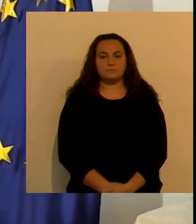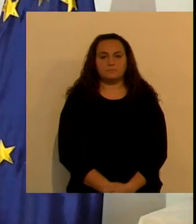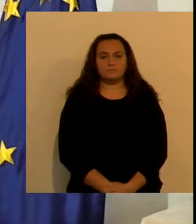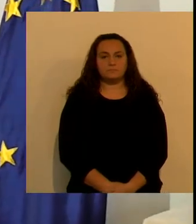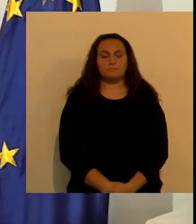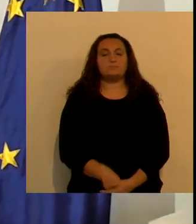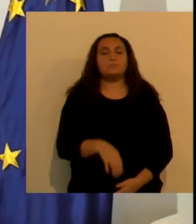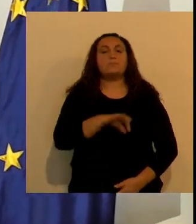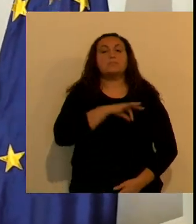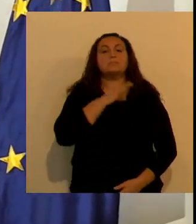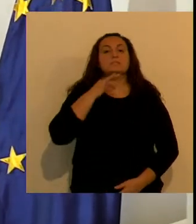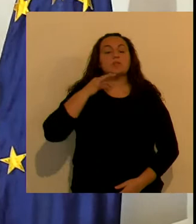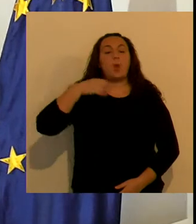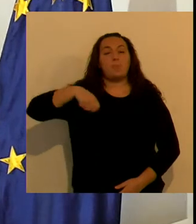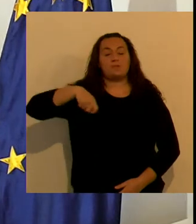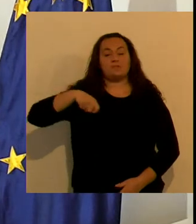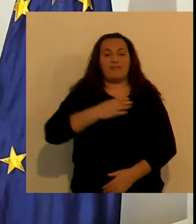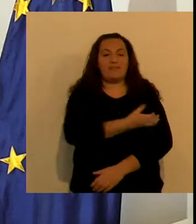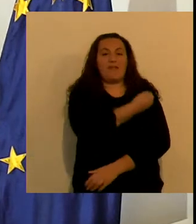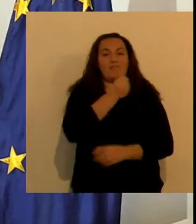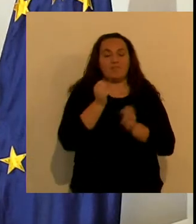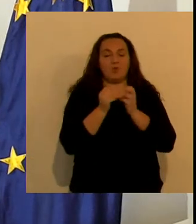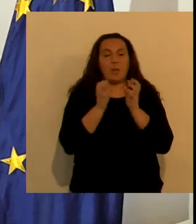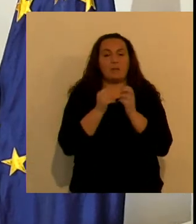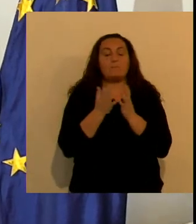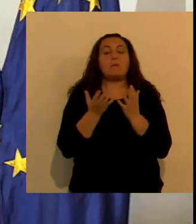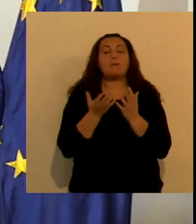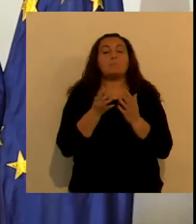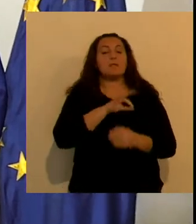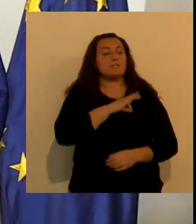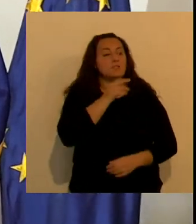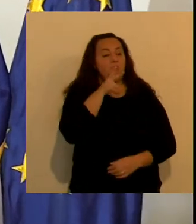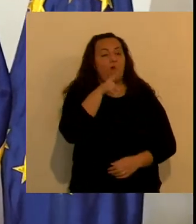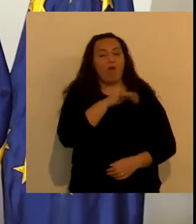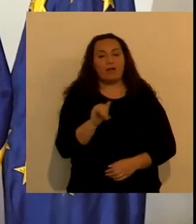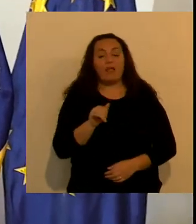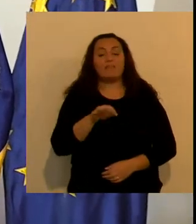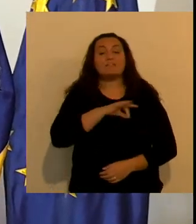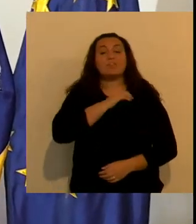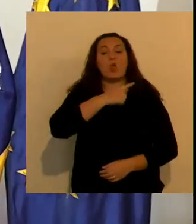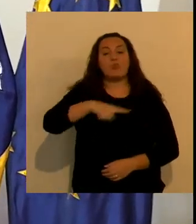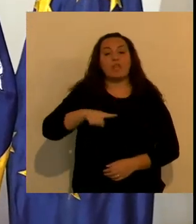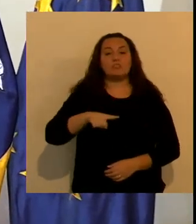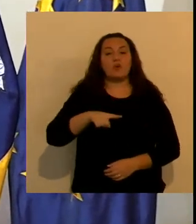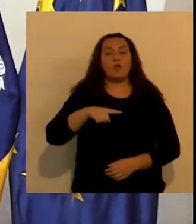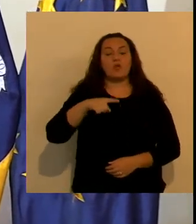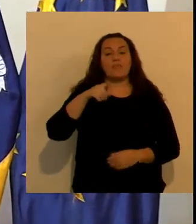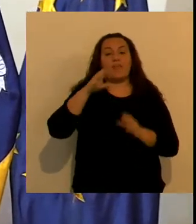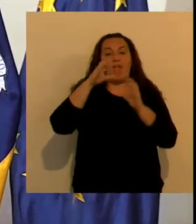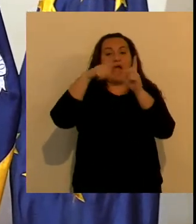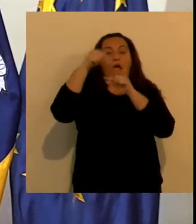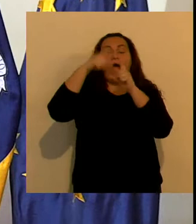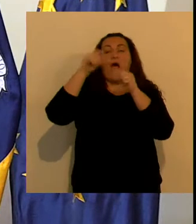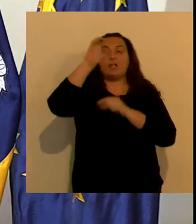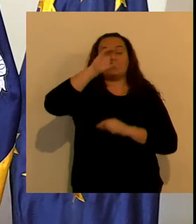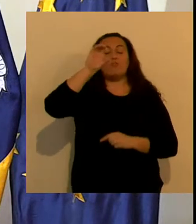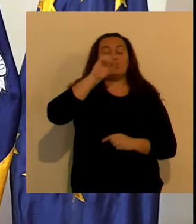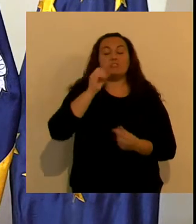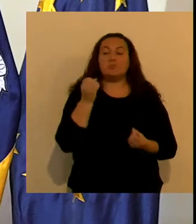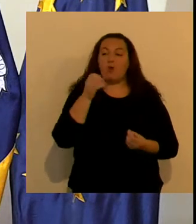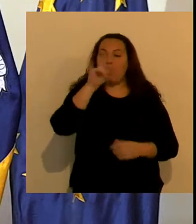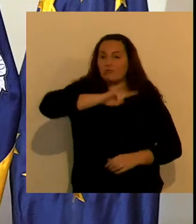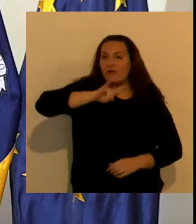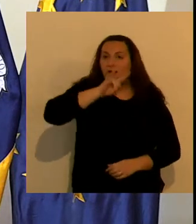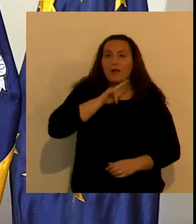Señor presidente del Cabildo de La Palma, don Mariano Hernández, señor director del Astrofísico de Canarias, don Rafael Rebolo, de inicio